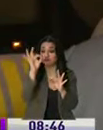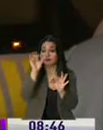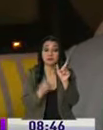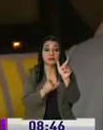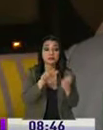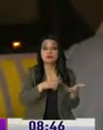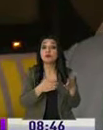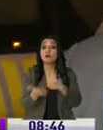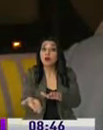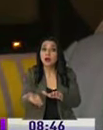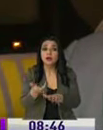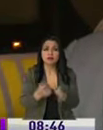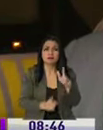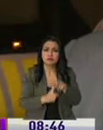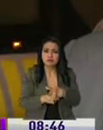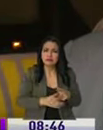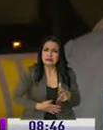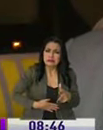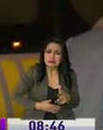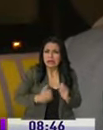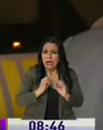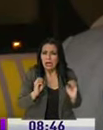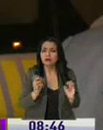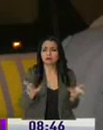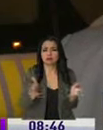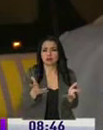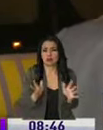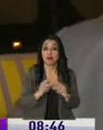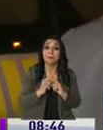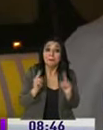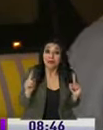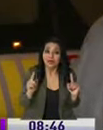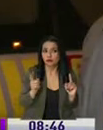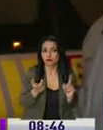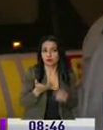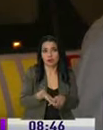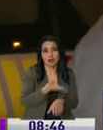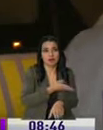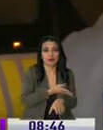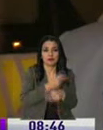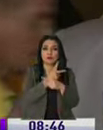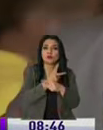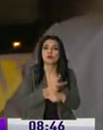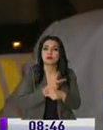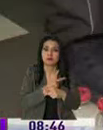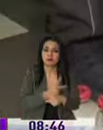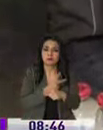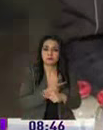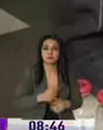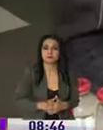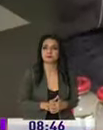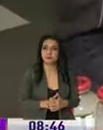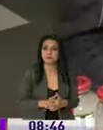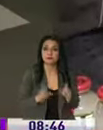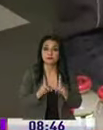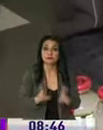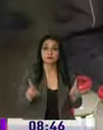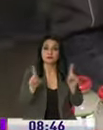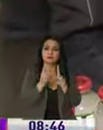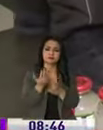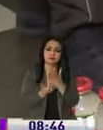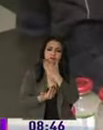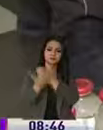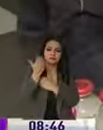de intoxicación por alcohol metílico y peor un muerto. Entonces lo que queremos nosotros es trabajar en prevención. Como dato histórico, en julio